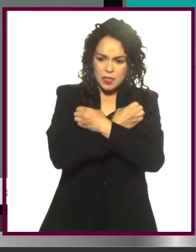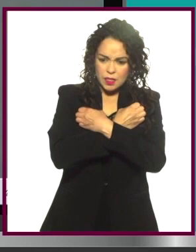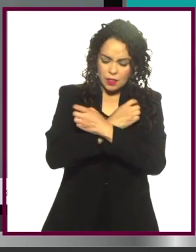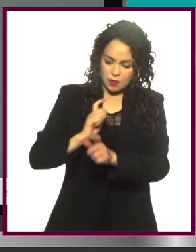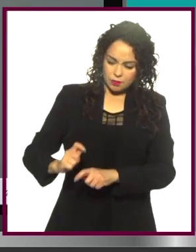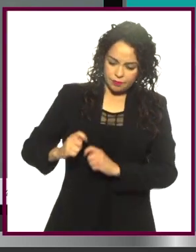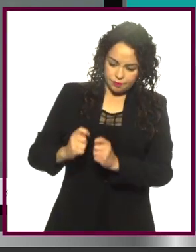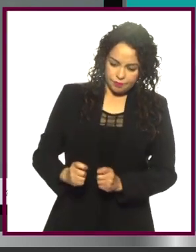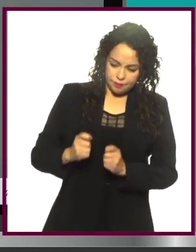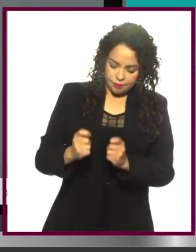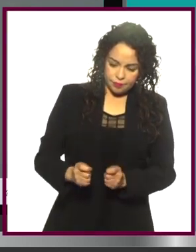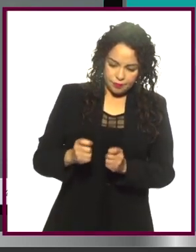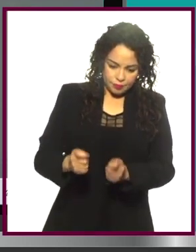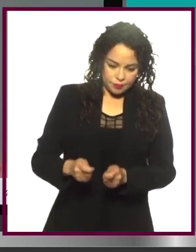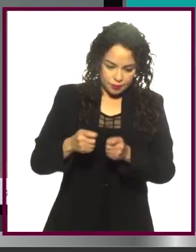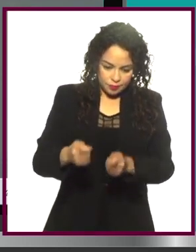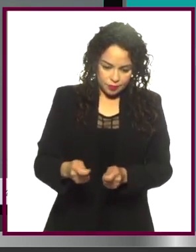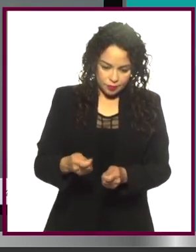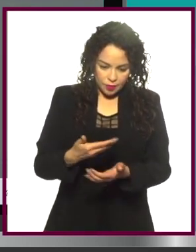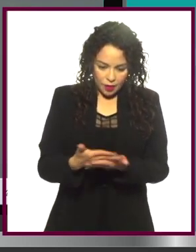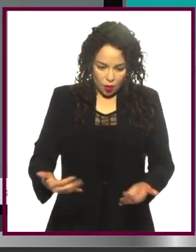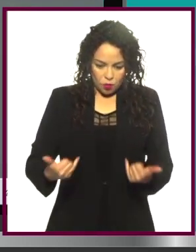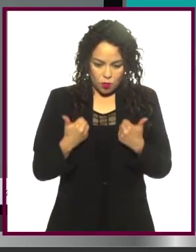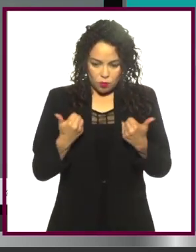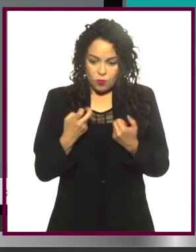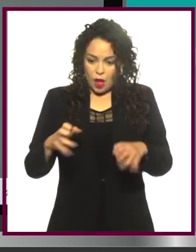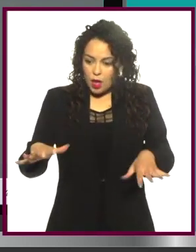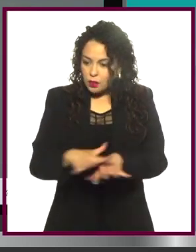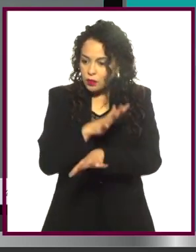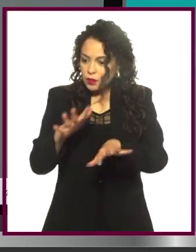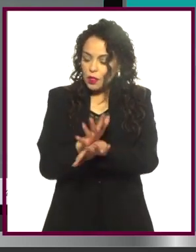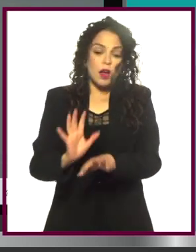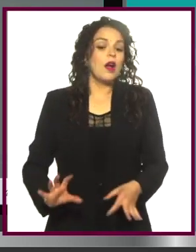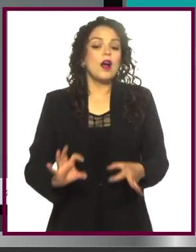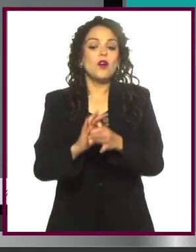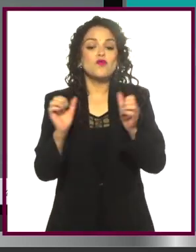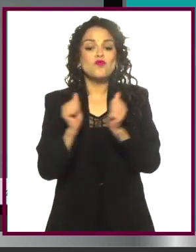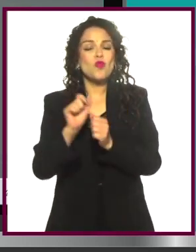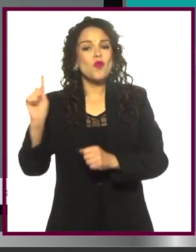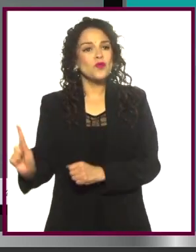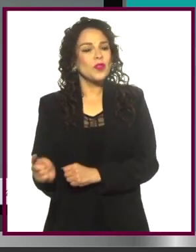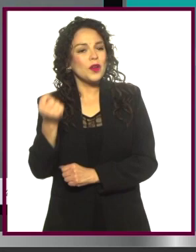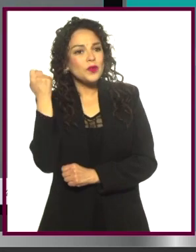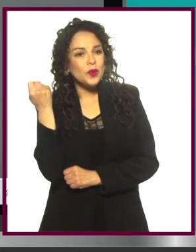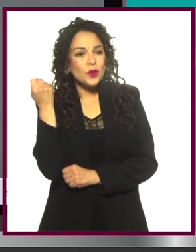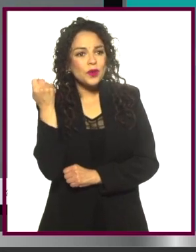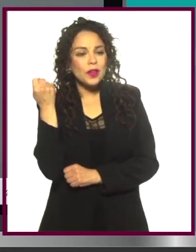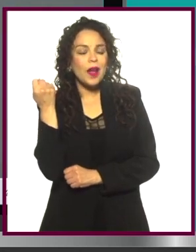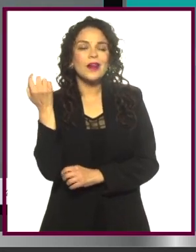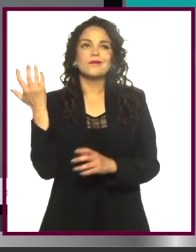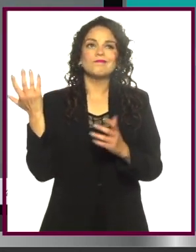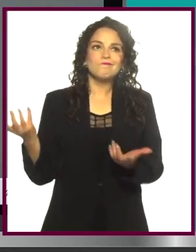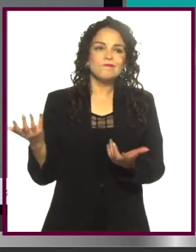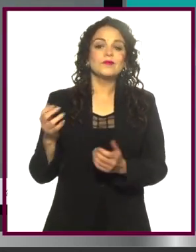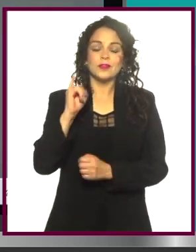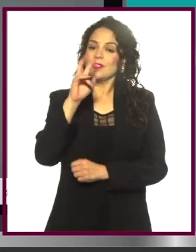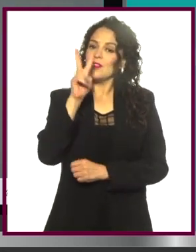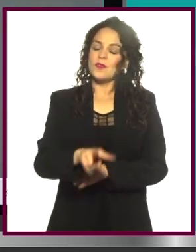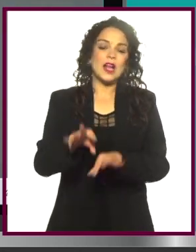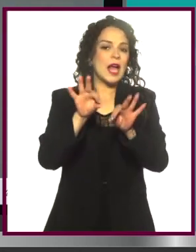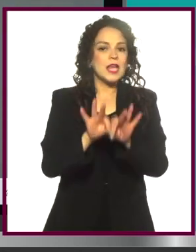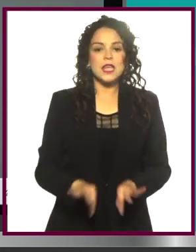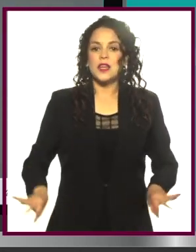las nuevas generaciones, de todas estos cambios tecnológicos e incorporaciones que estamos viviendo, pues